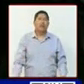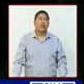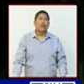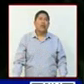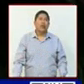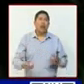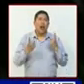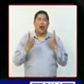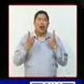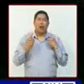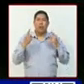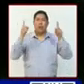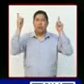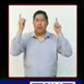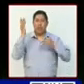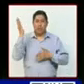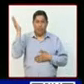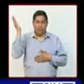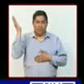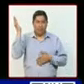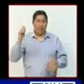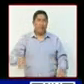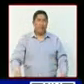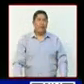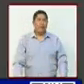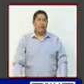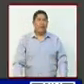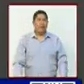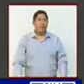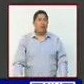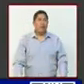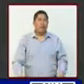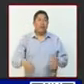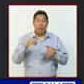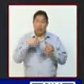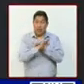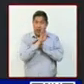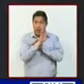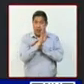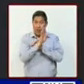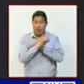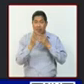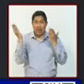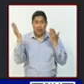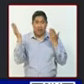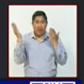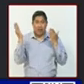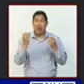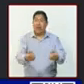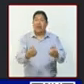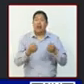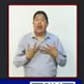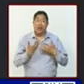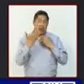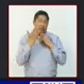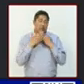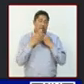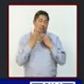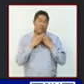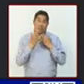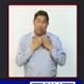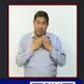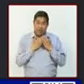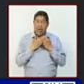se logra encontrar el icono de la misma y se ingresa. Nos da unas